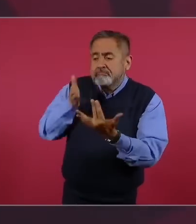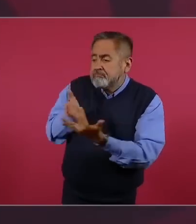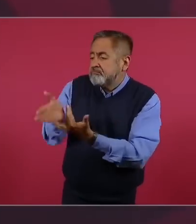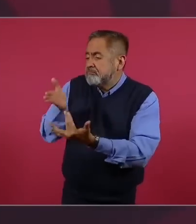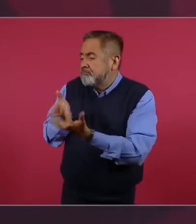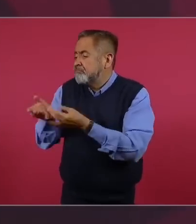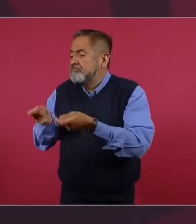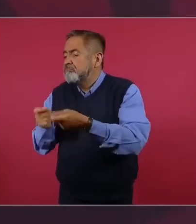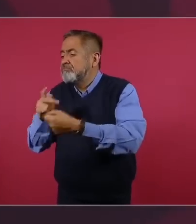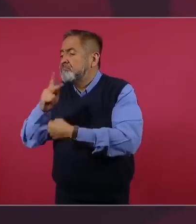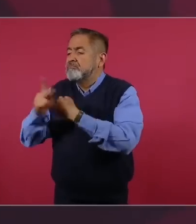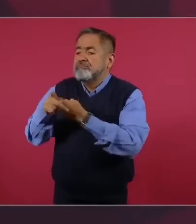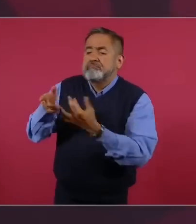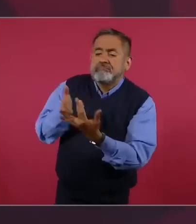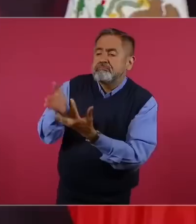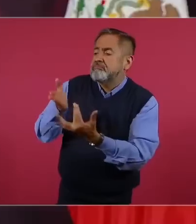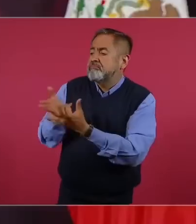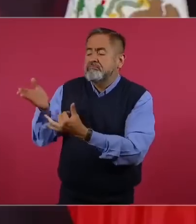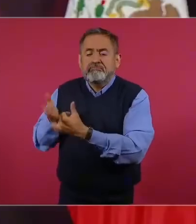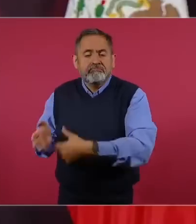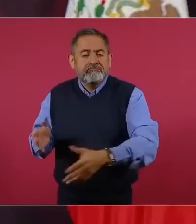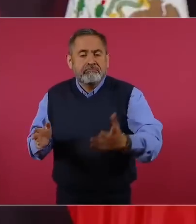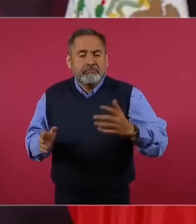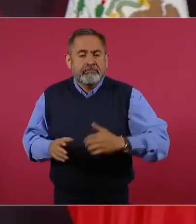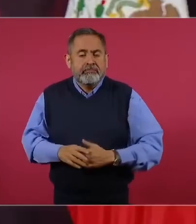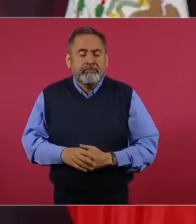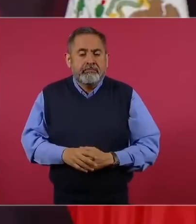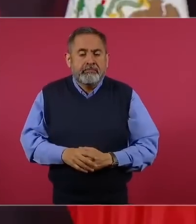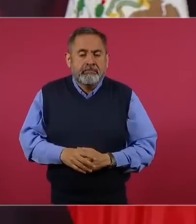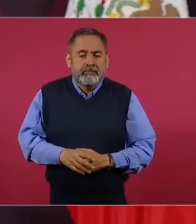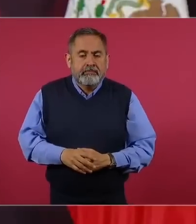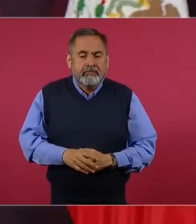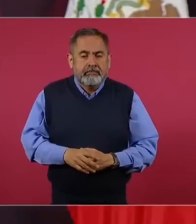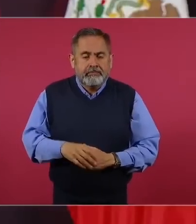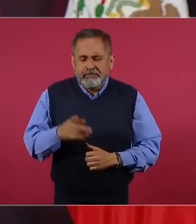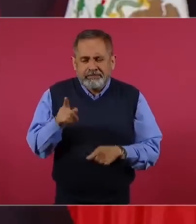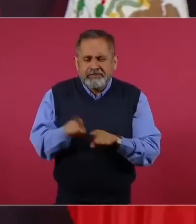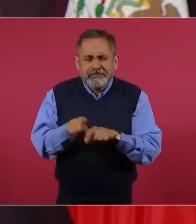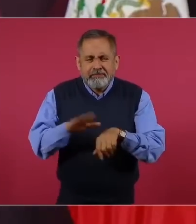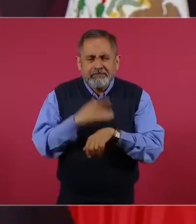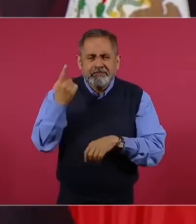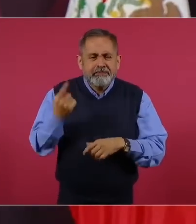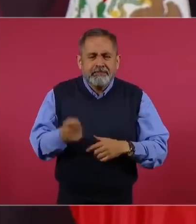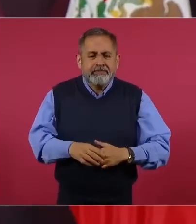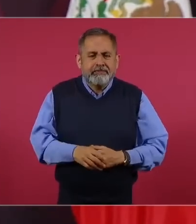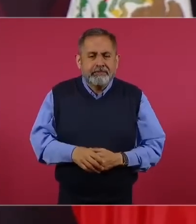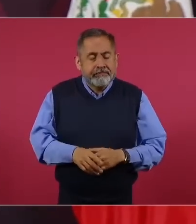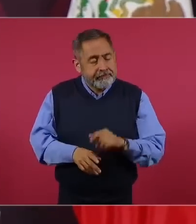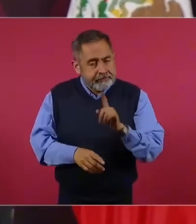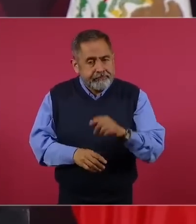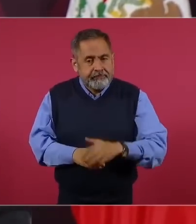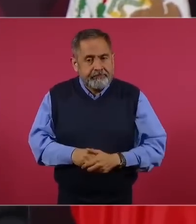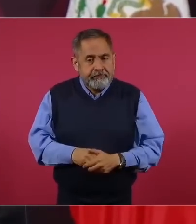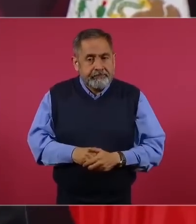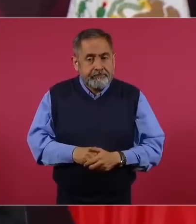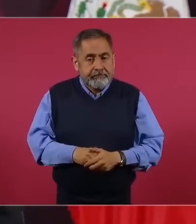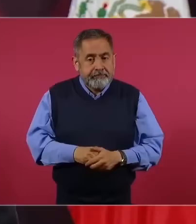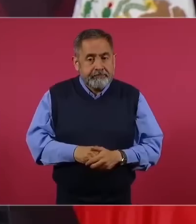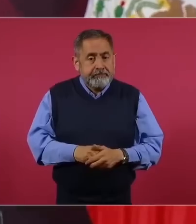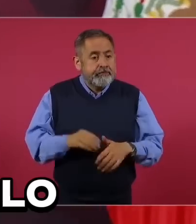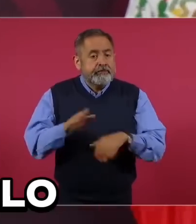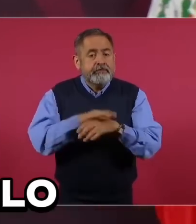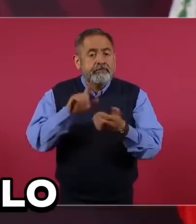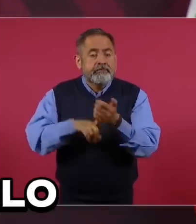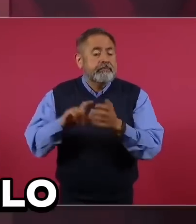se estaba juzgando. Parecía ella la abogada, parecía ella la más afectada, la más nerviosa. Así lo